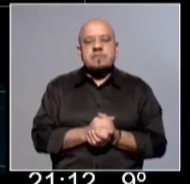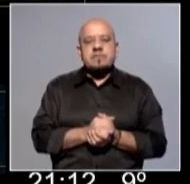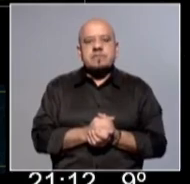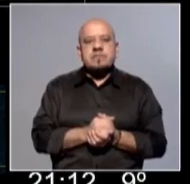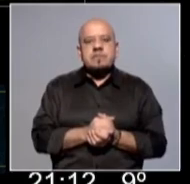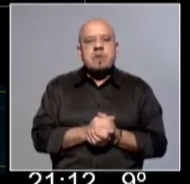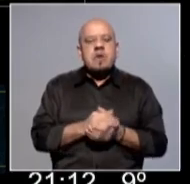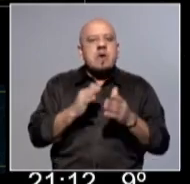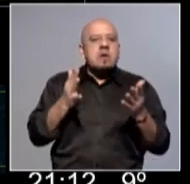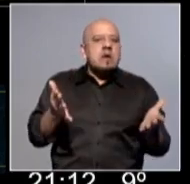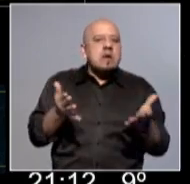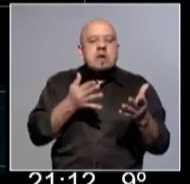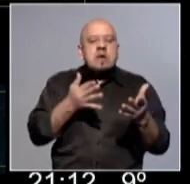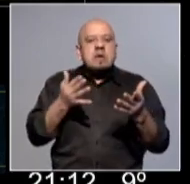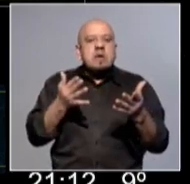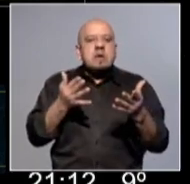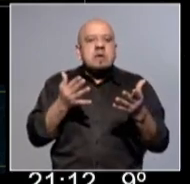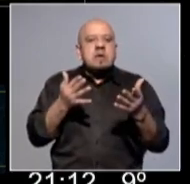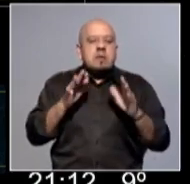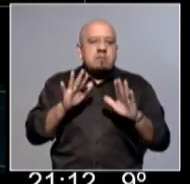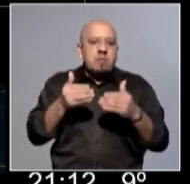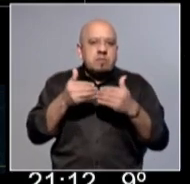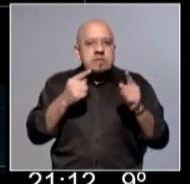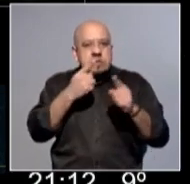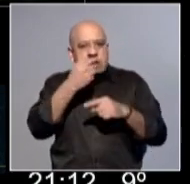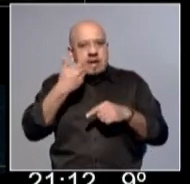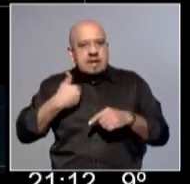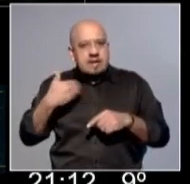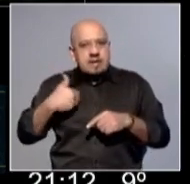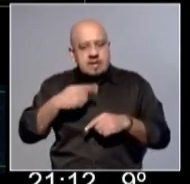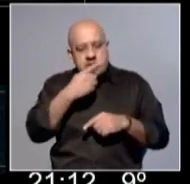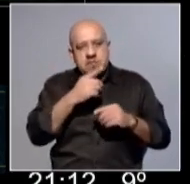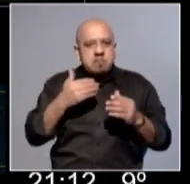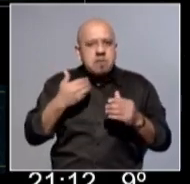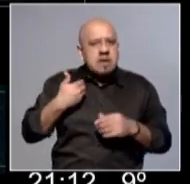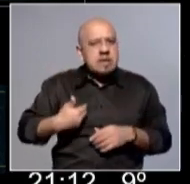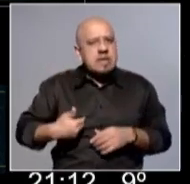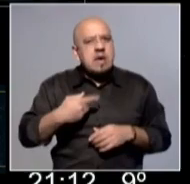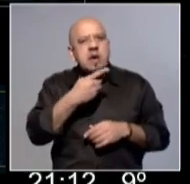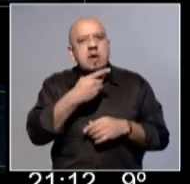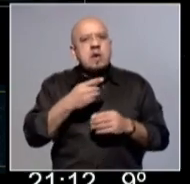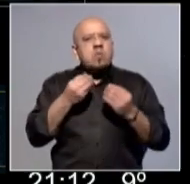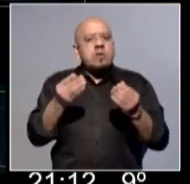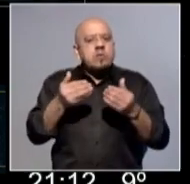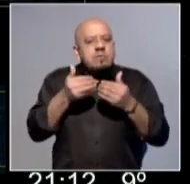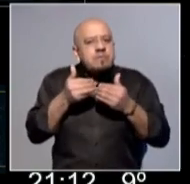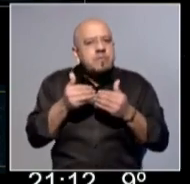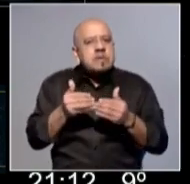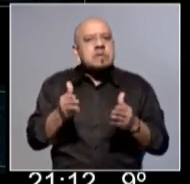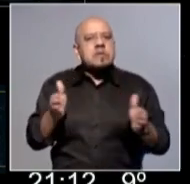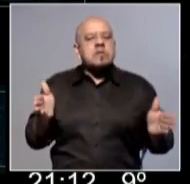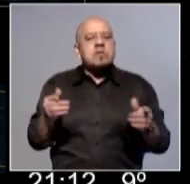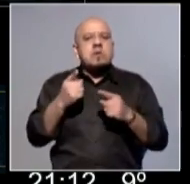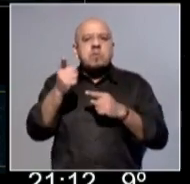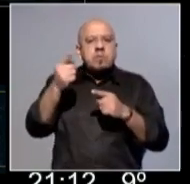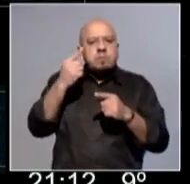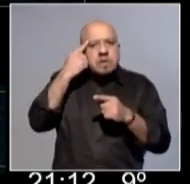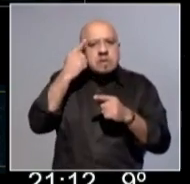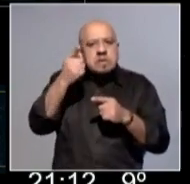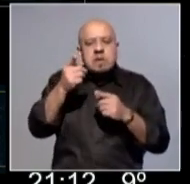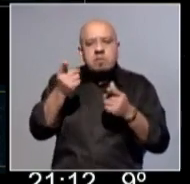Contanos, por lo menos partamos desde Argentina, ¿cuándo se empezó a acuñar esto y qué relevancia le das